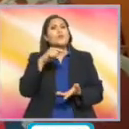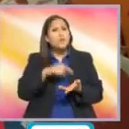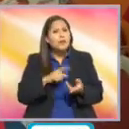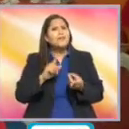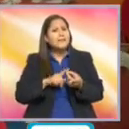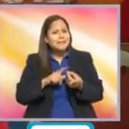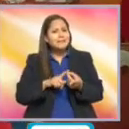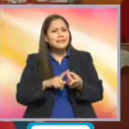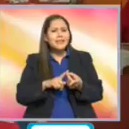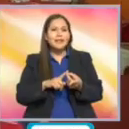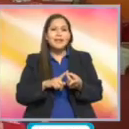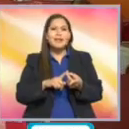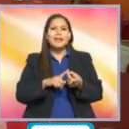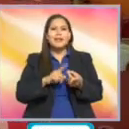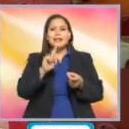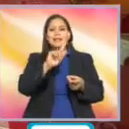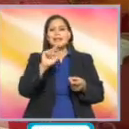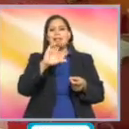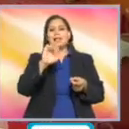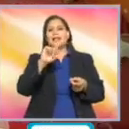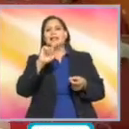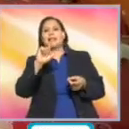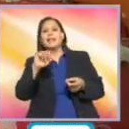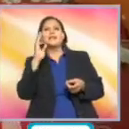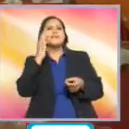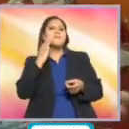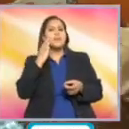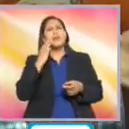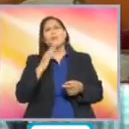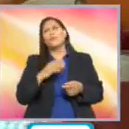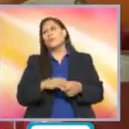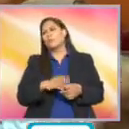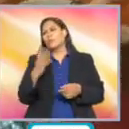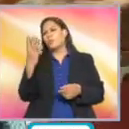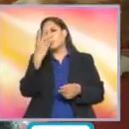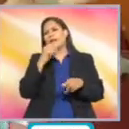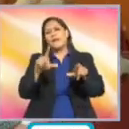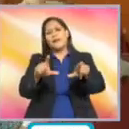de Puebla? Ahí por Zacatlán de las Manzanas. Uy, tan bonito, con una